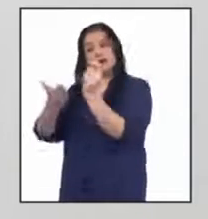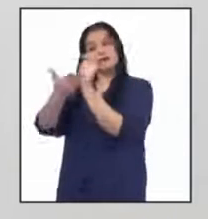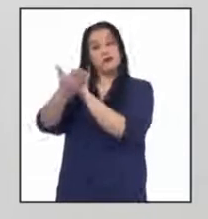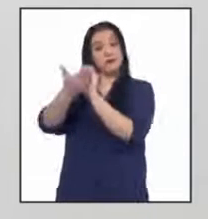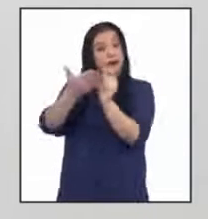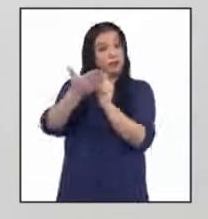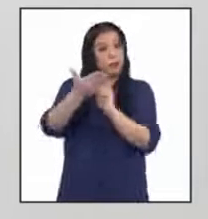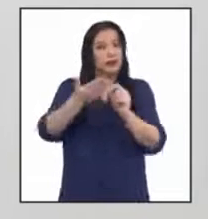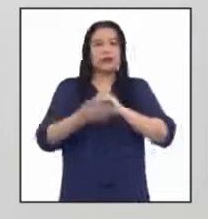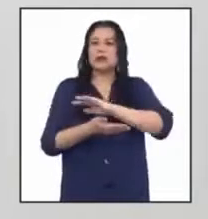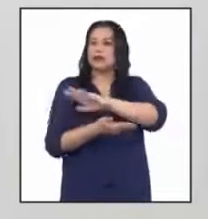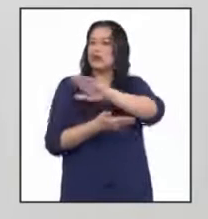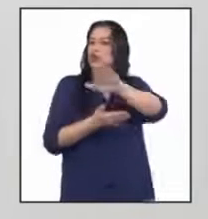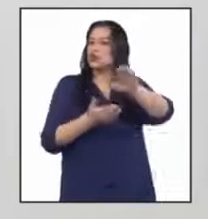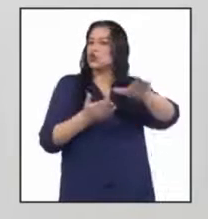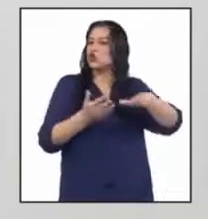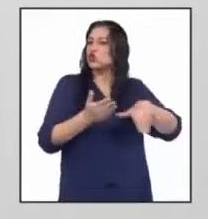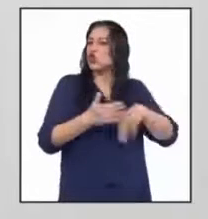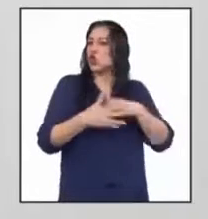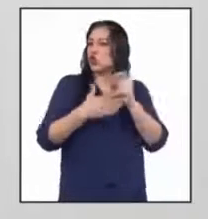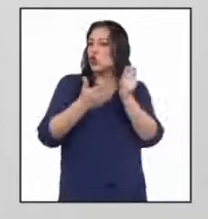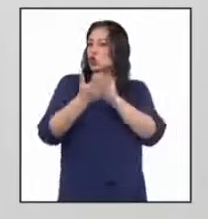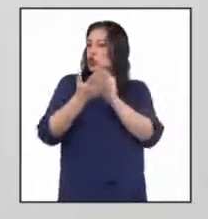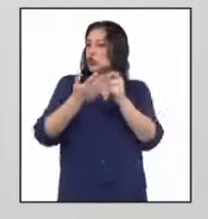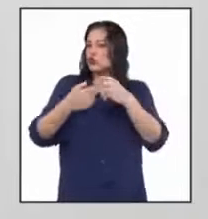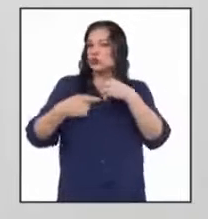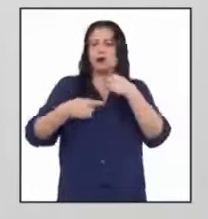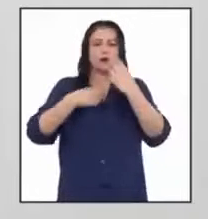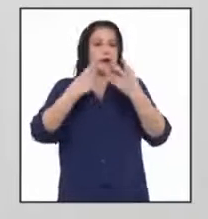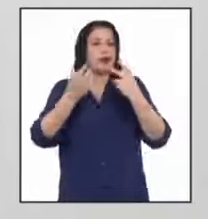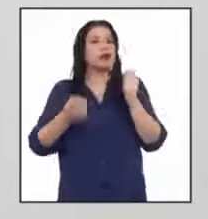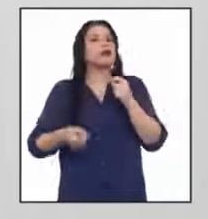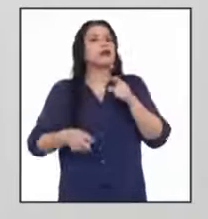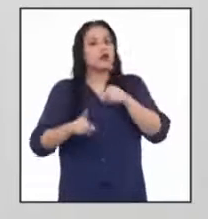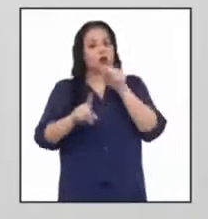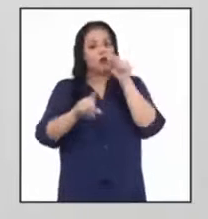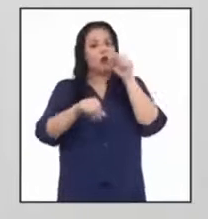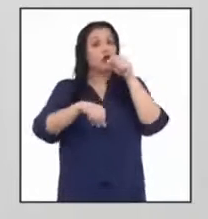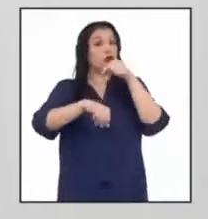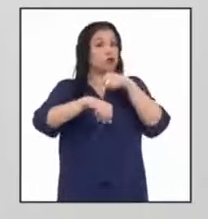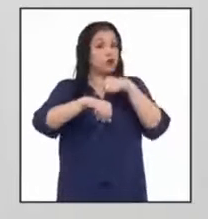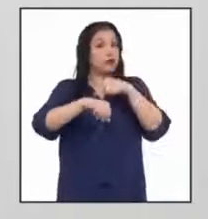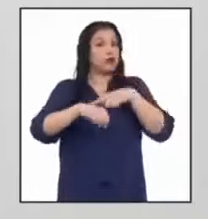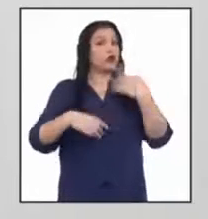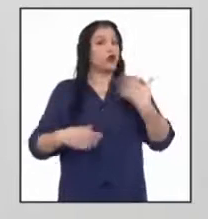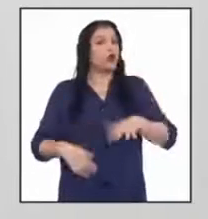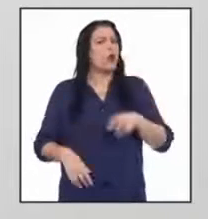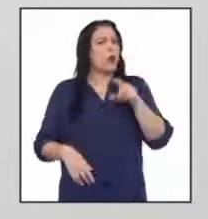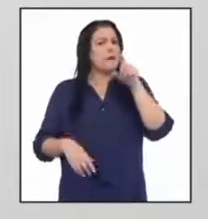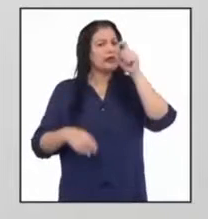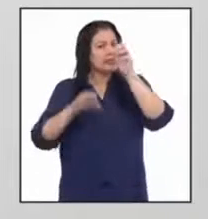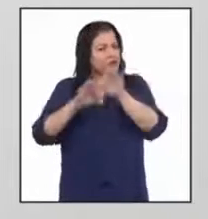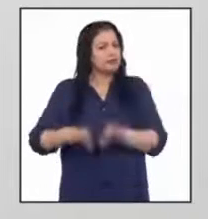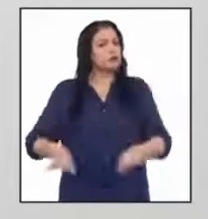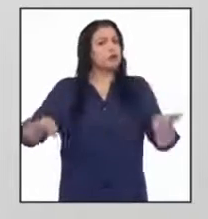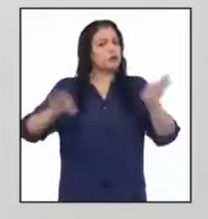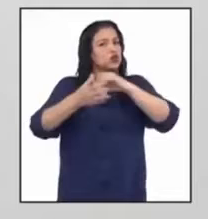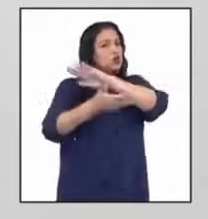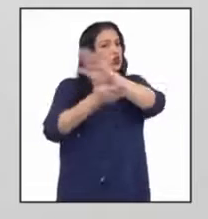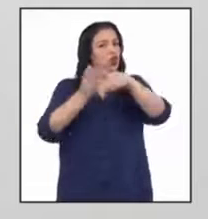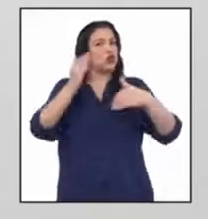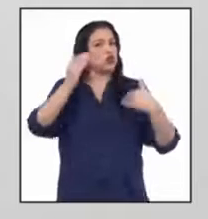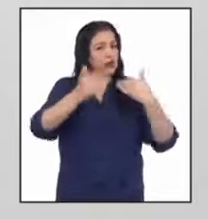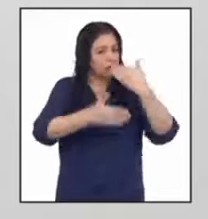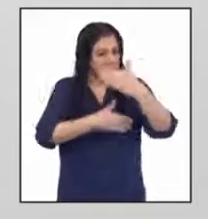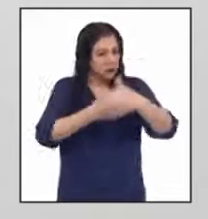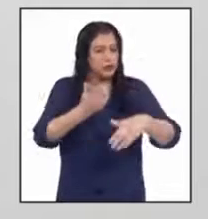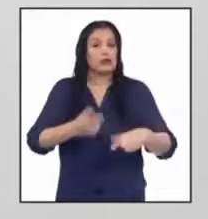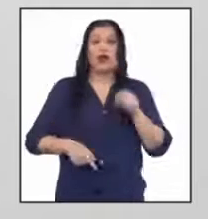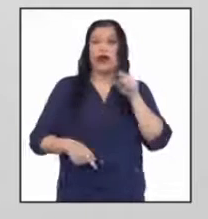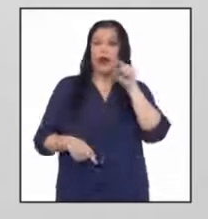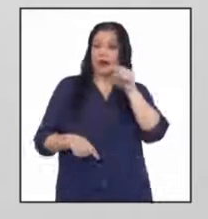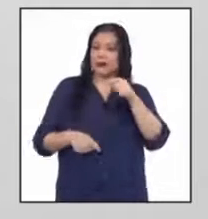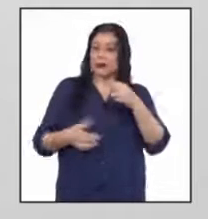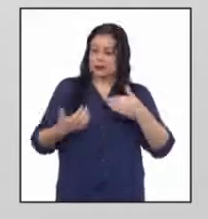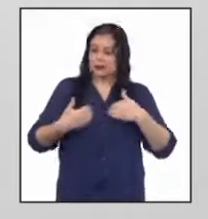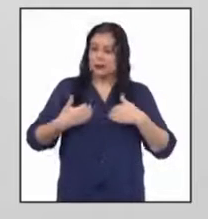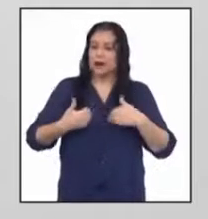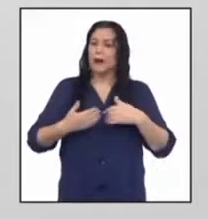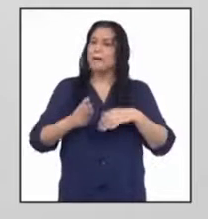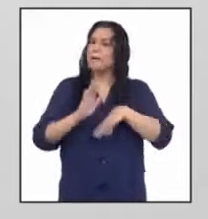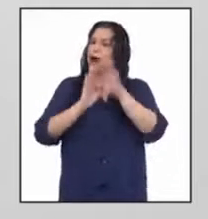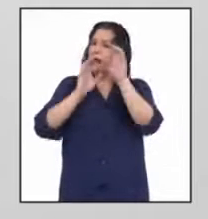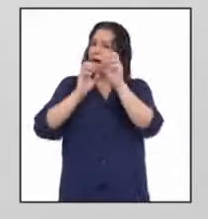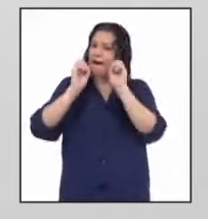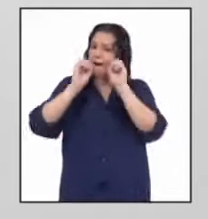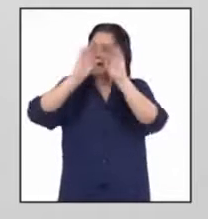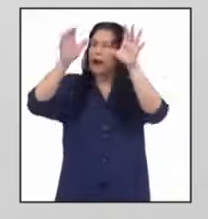y todo tipo de textos es uno de los momentos más necesarios de todo el proceso. De esa manera tendrás mucho más claro